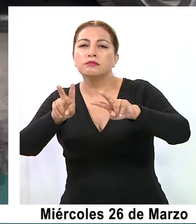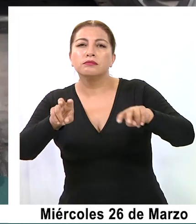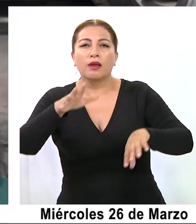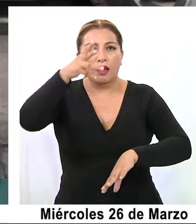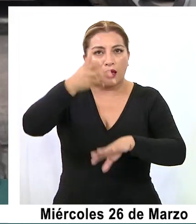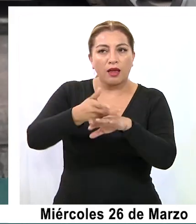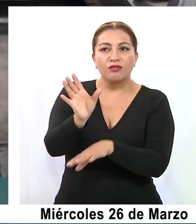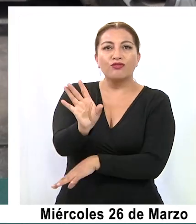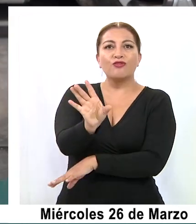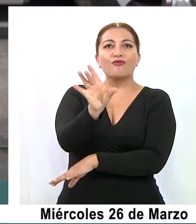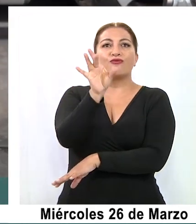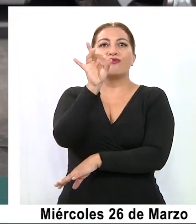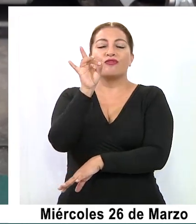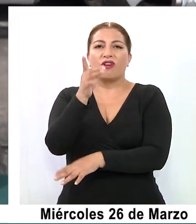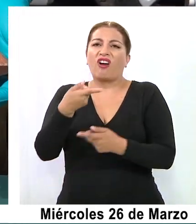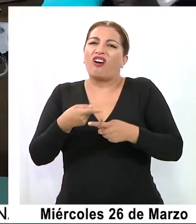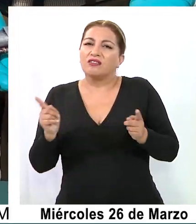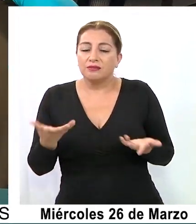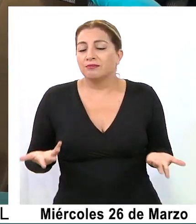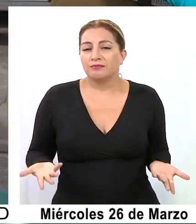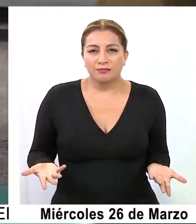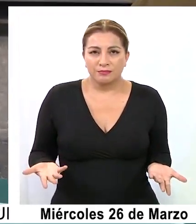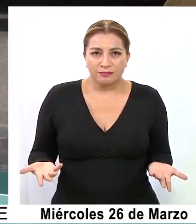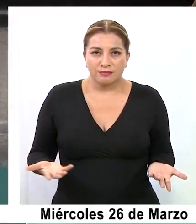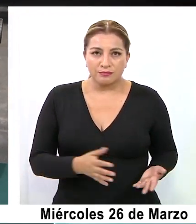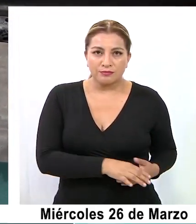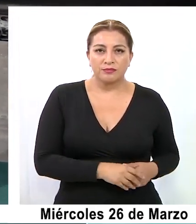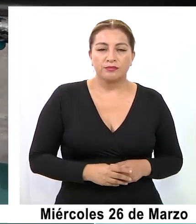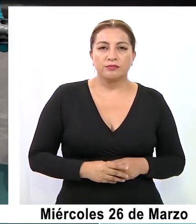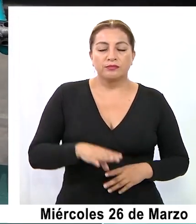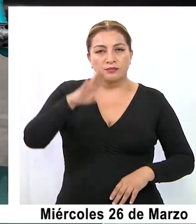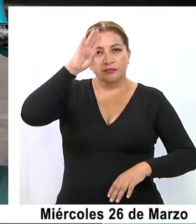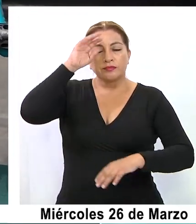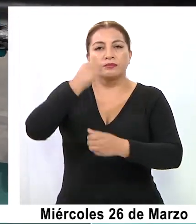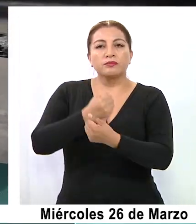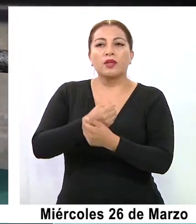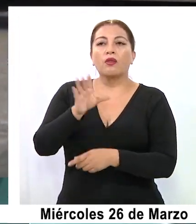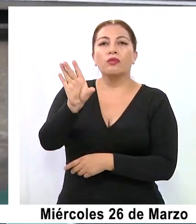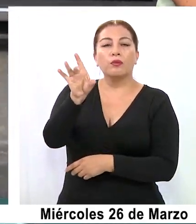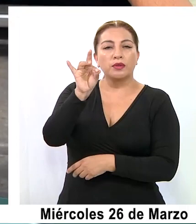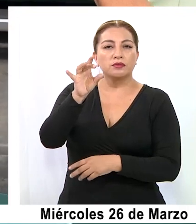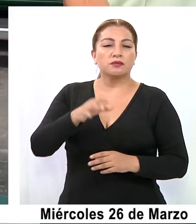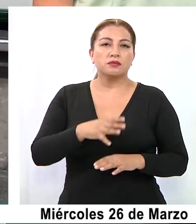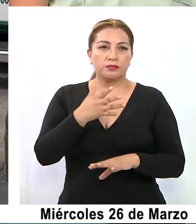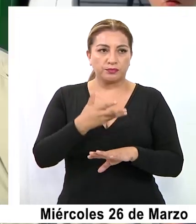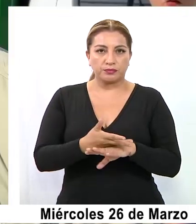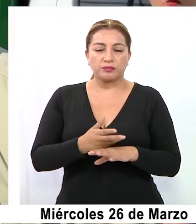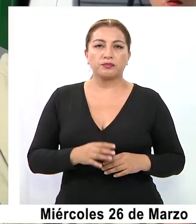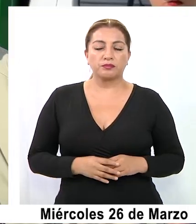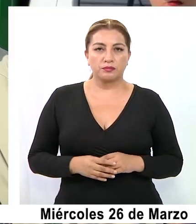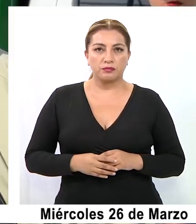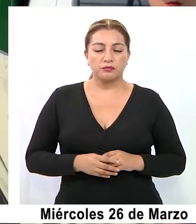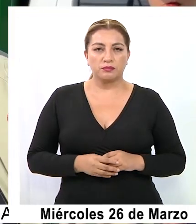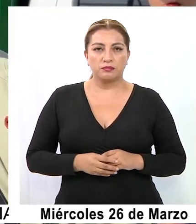descubrir un peligroso armamento. Carabineros se percata de la presencia de una